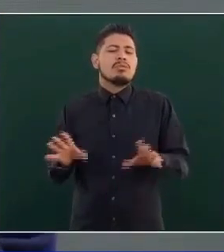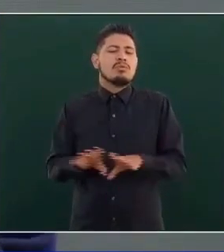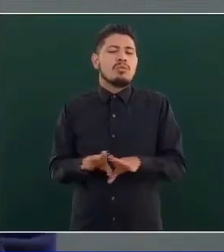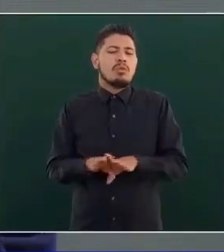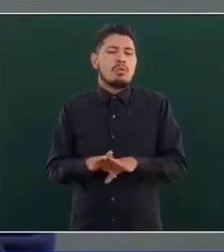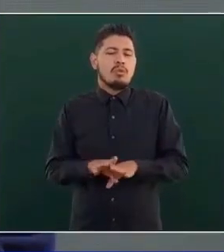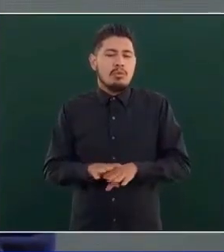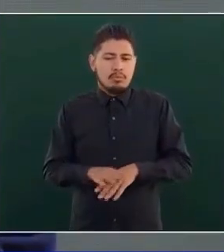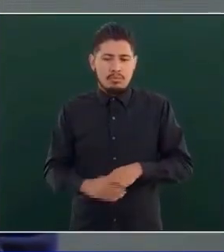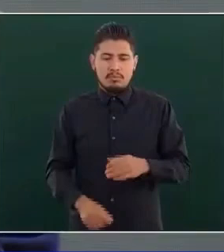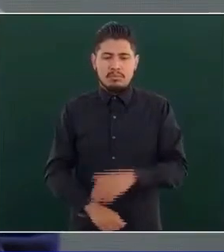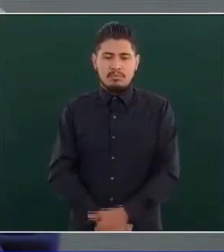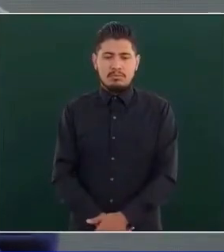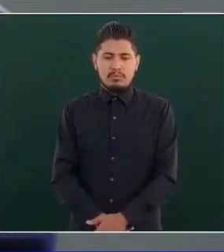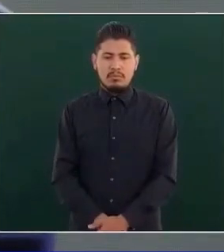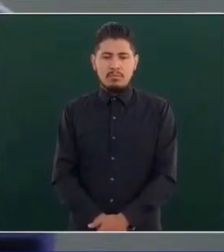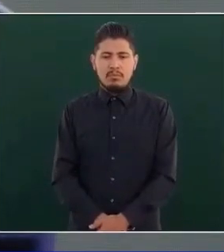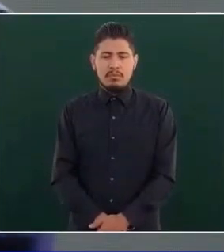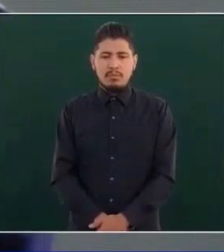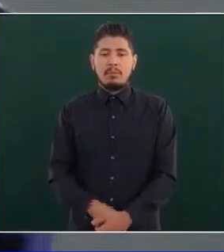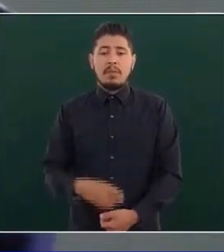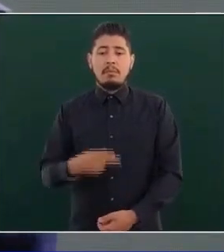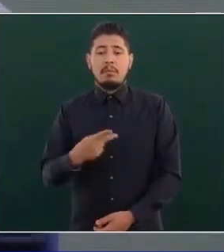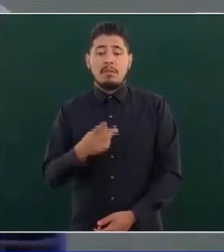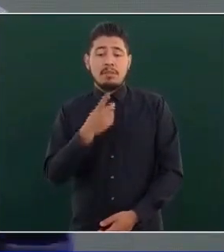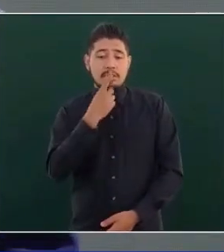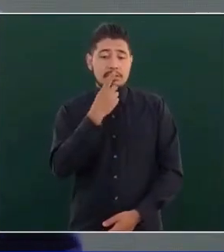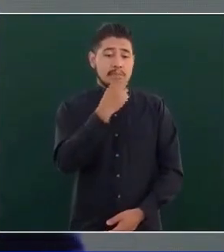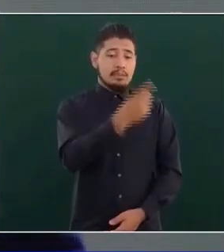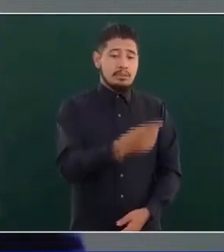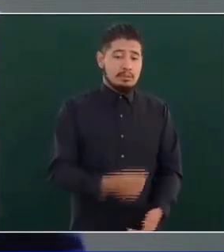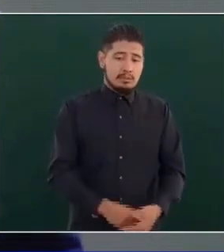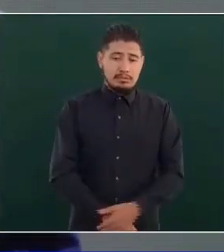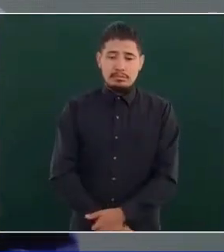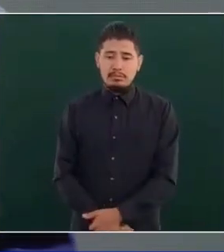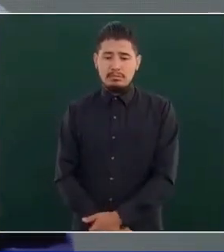Se enviaba la terna, pero se le mandaba a decir